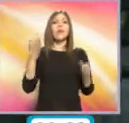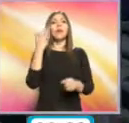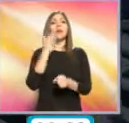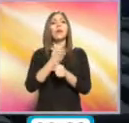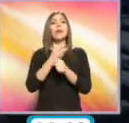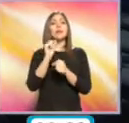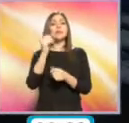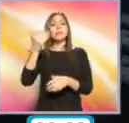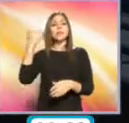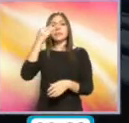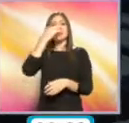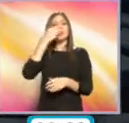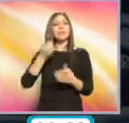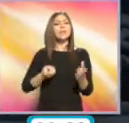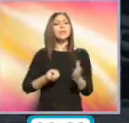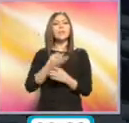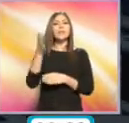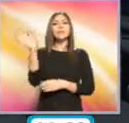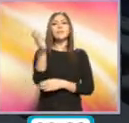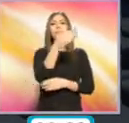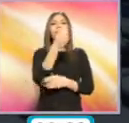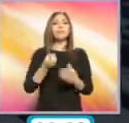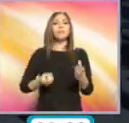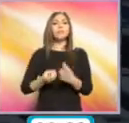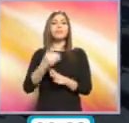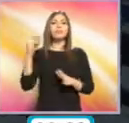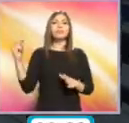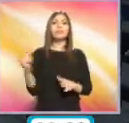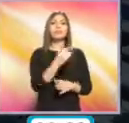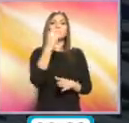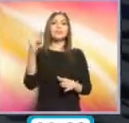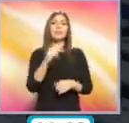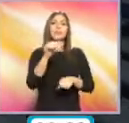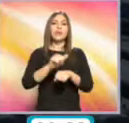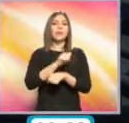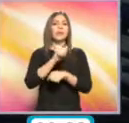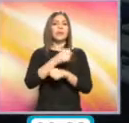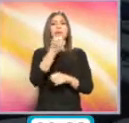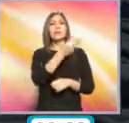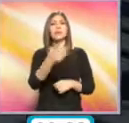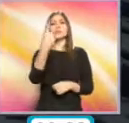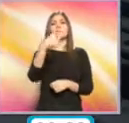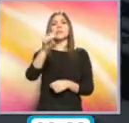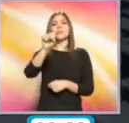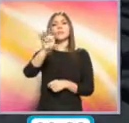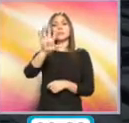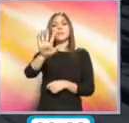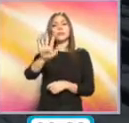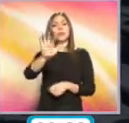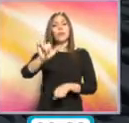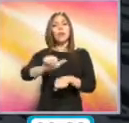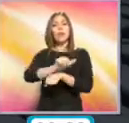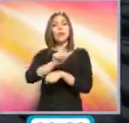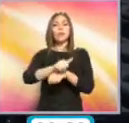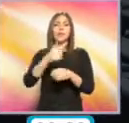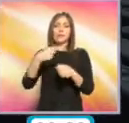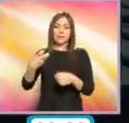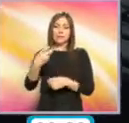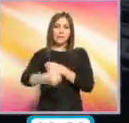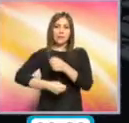el banderazo de salida de 165 unidades ahora en el 2017. Estas